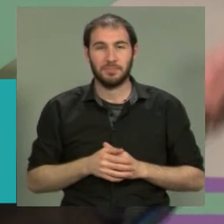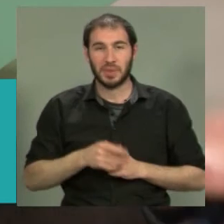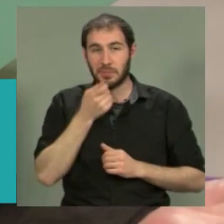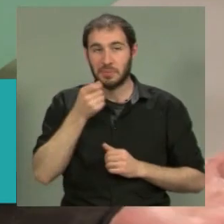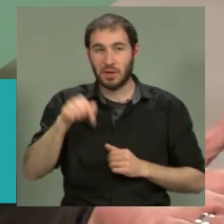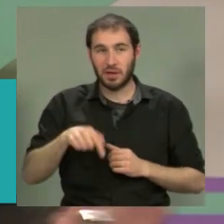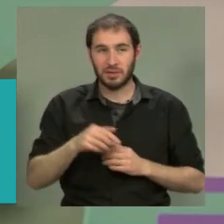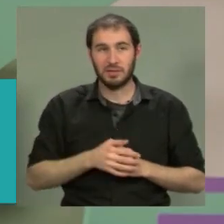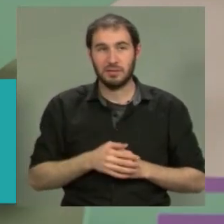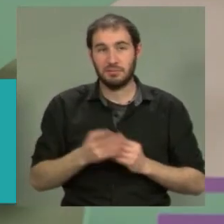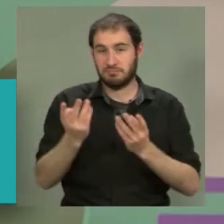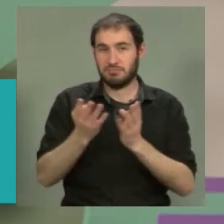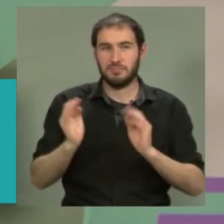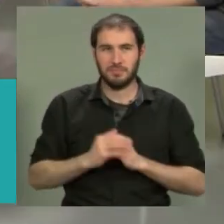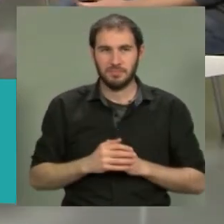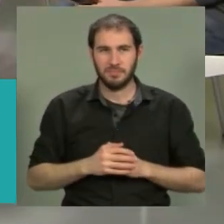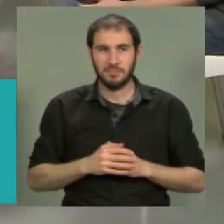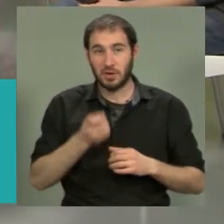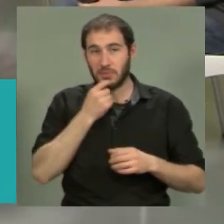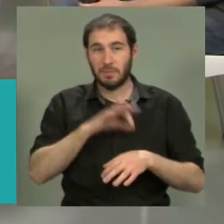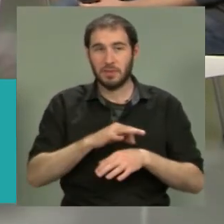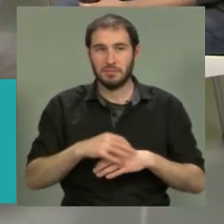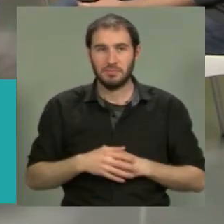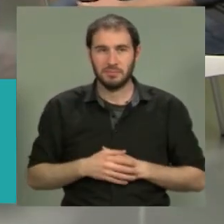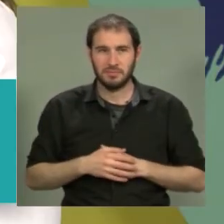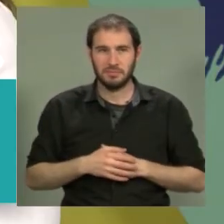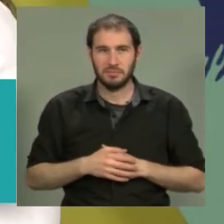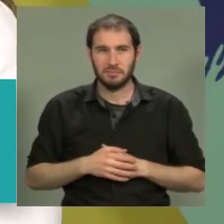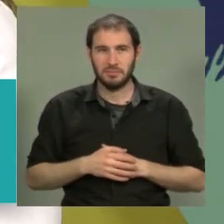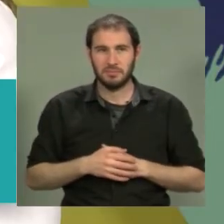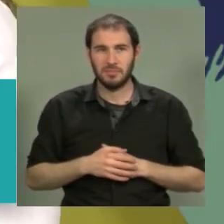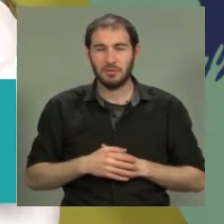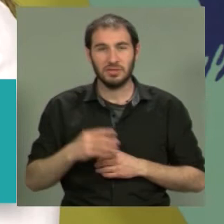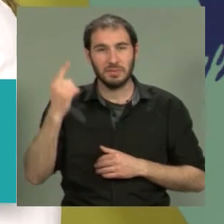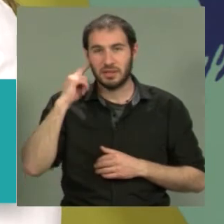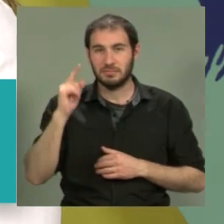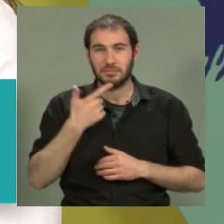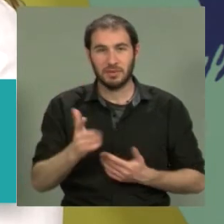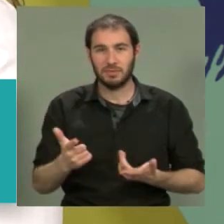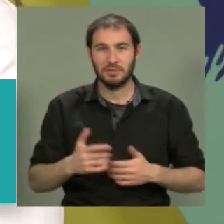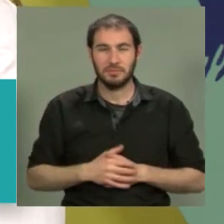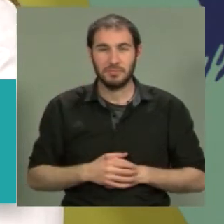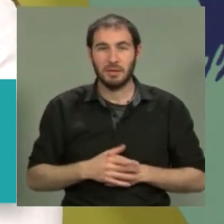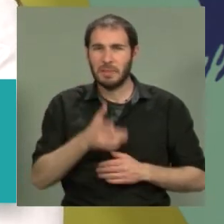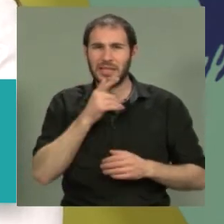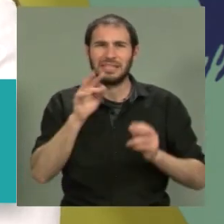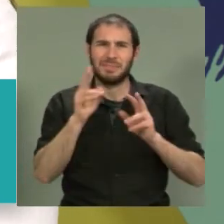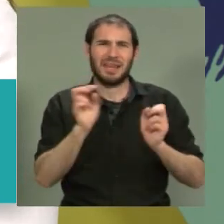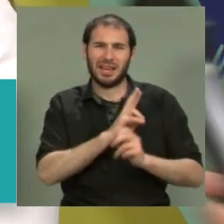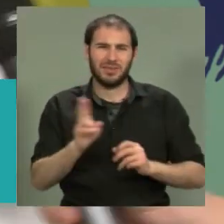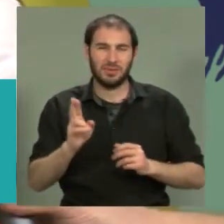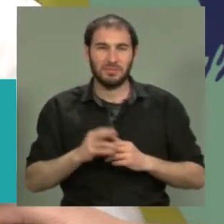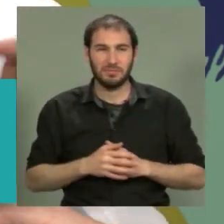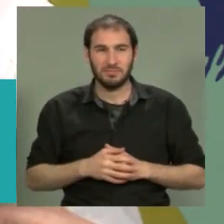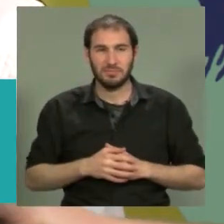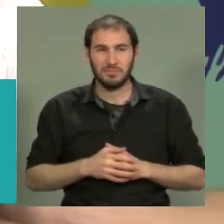caso, por ejemplo, los médicos. Me parece muy importante el tema de las religiones en el acompañamiento de los que están enfermos